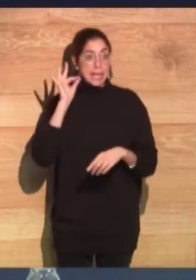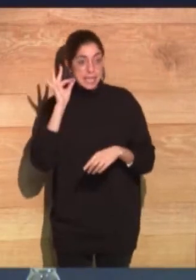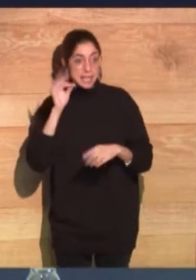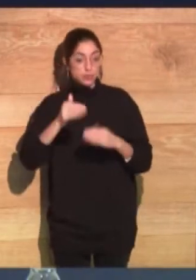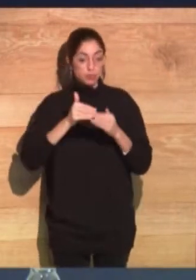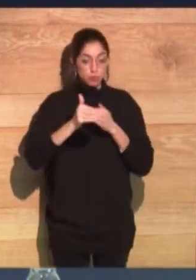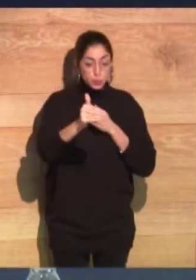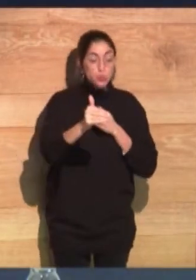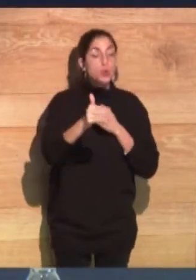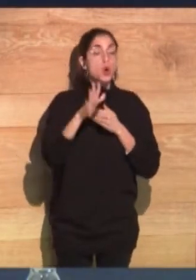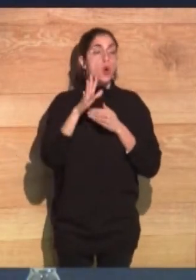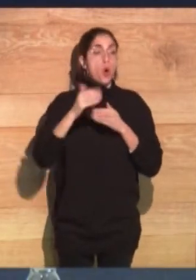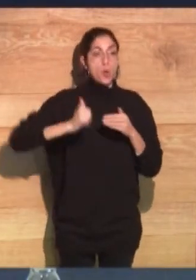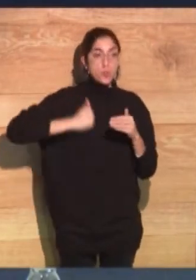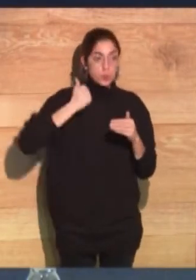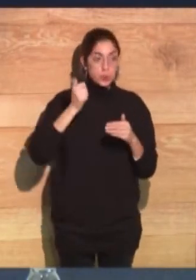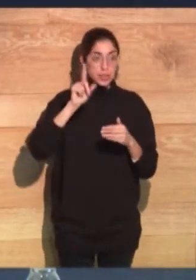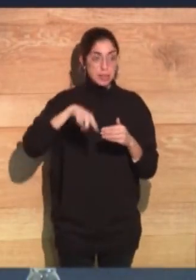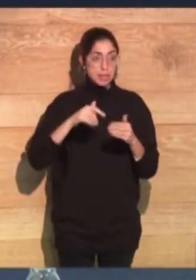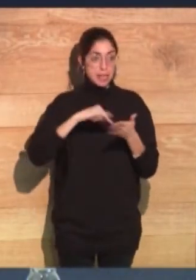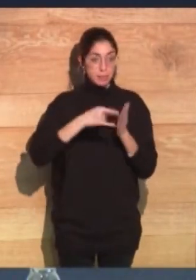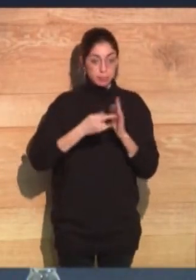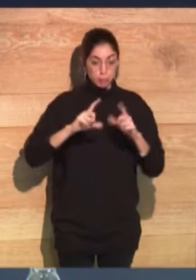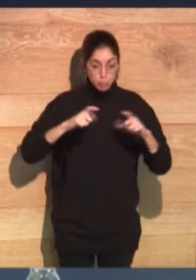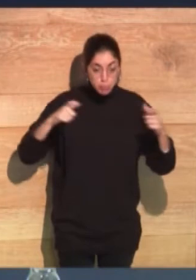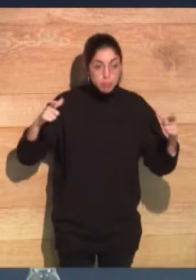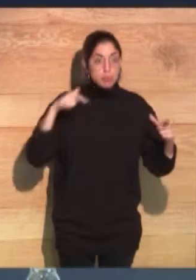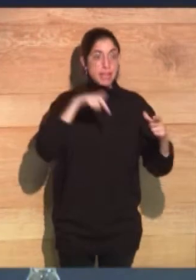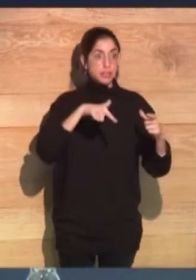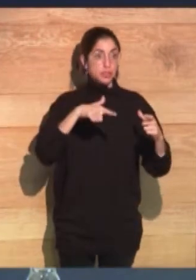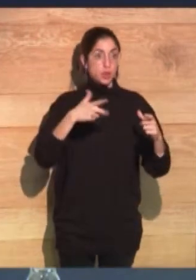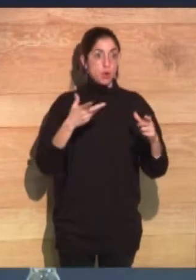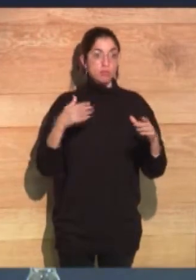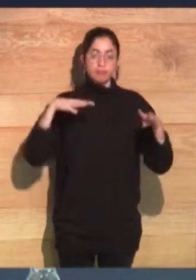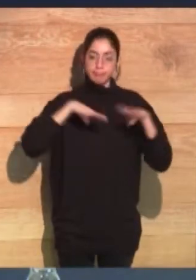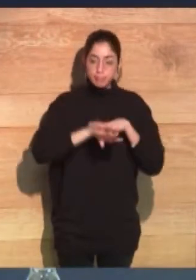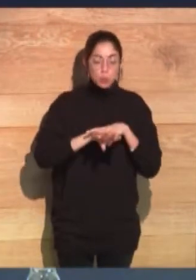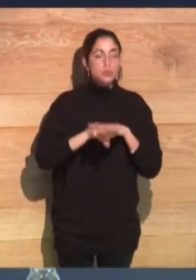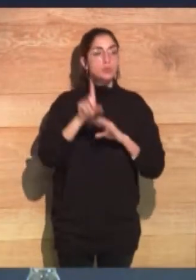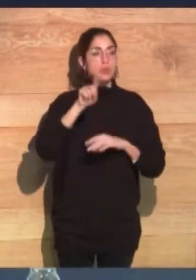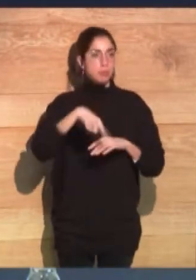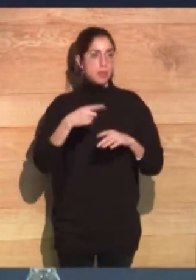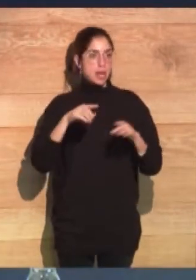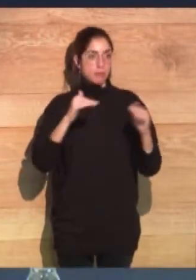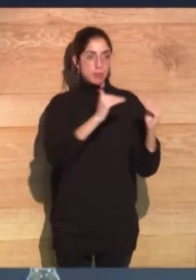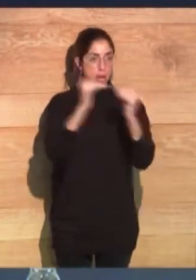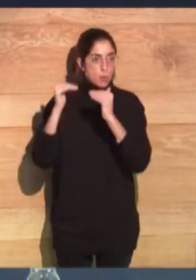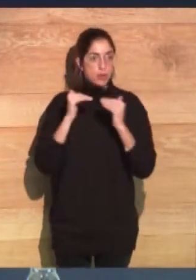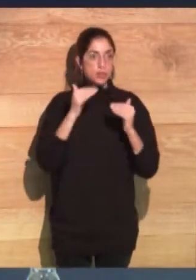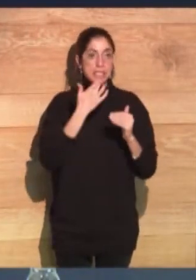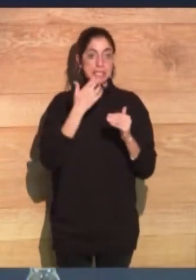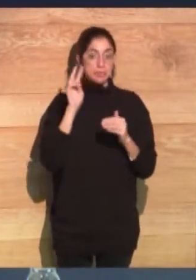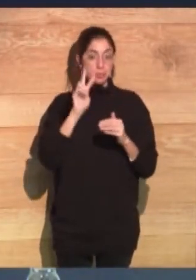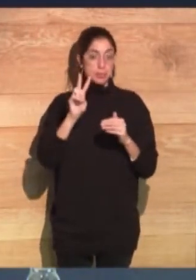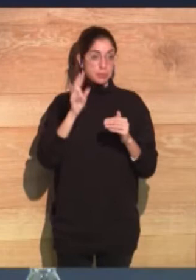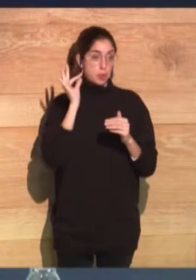oportunidades y además posibiliten que este crecimiento de la tecnología sea de verdad inclusivo e igualitario. Si no tenemos la visión de la mujer en el